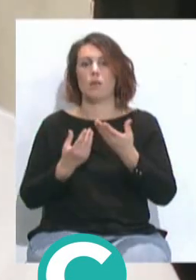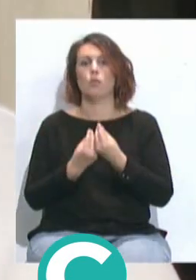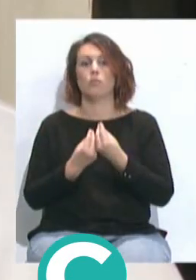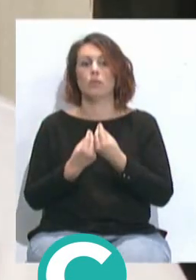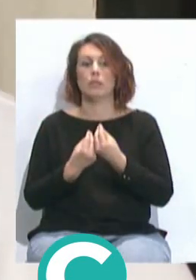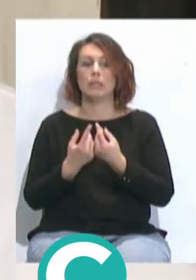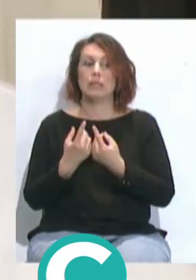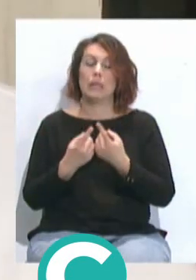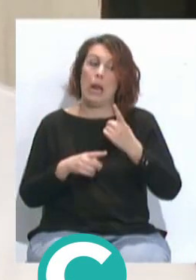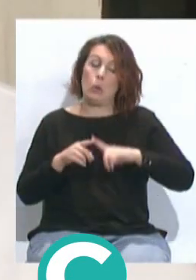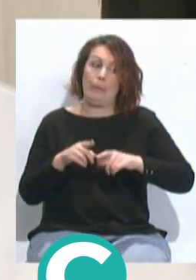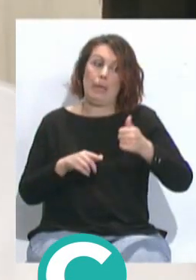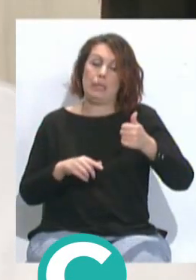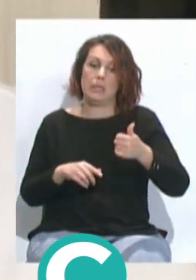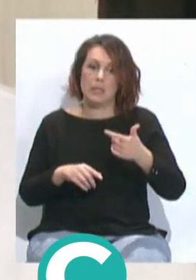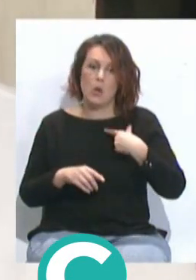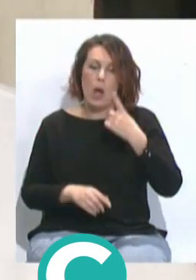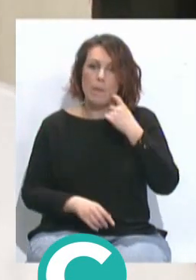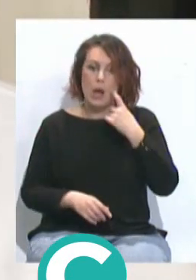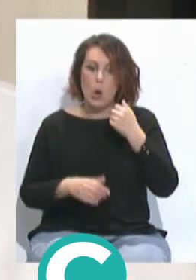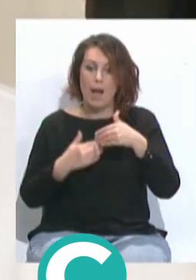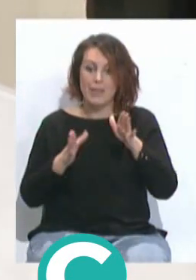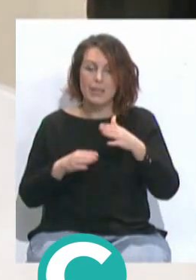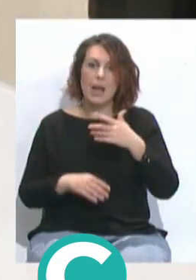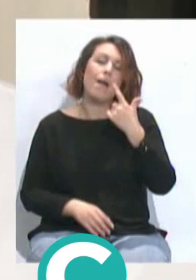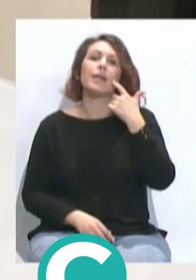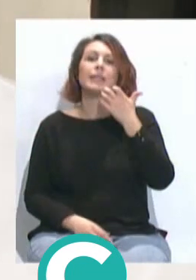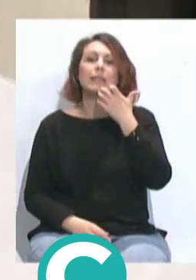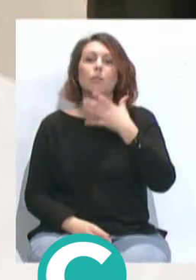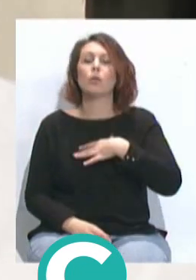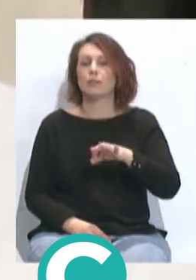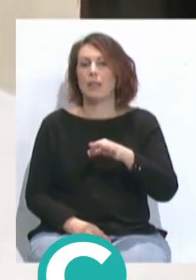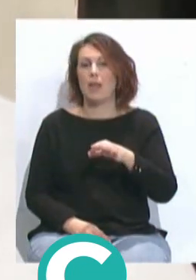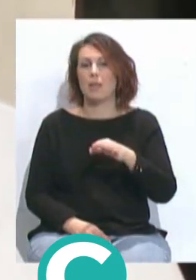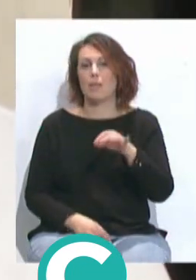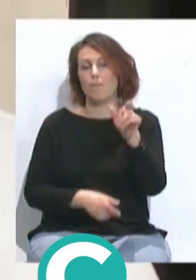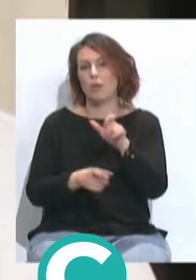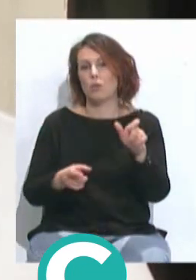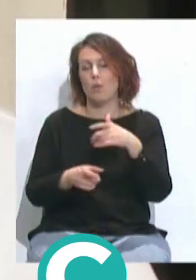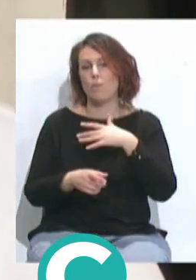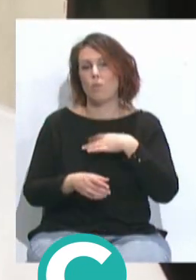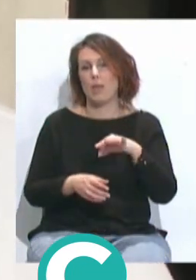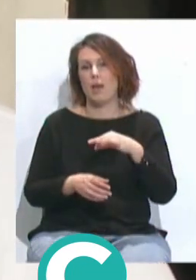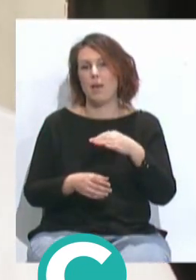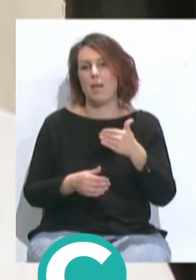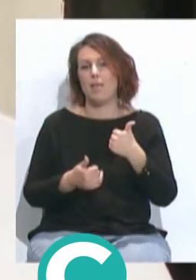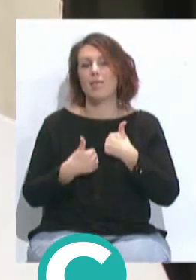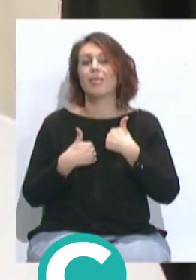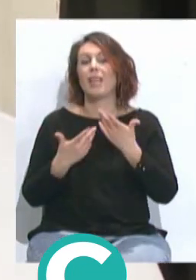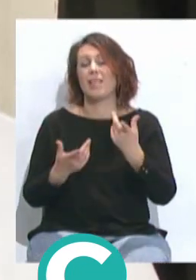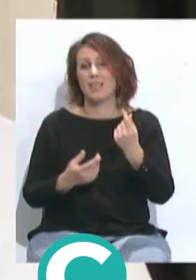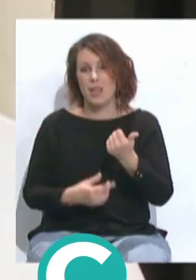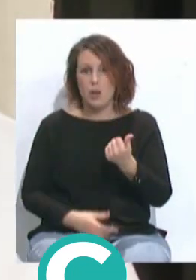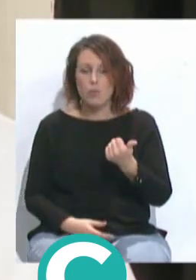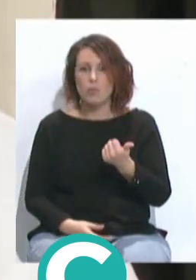algunas más que abrir una cuenta a ver si tiene una posibilidad que la gente se puede donar este